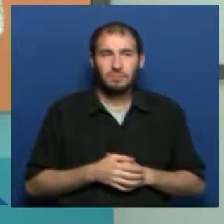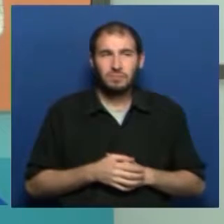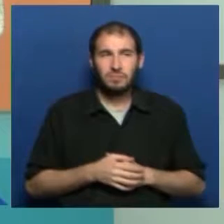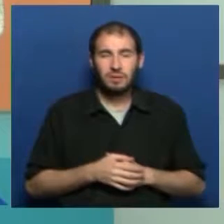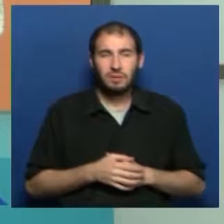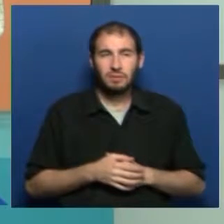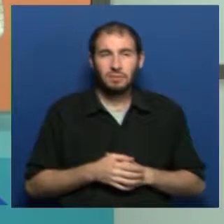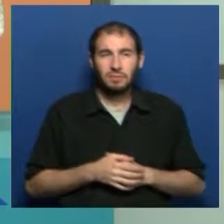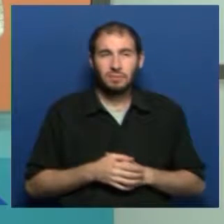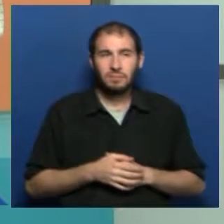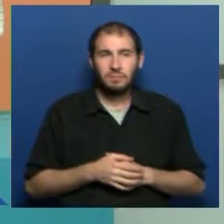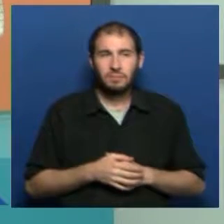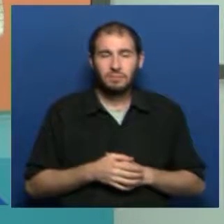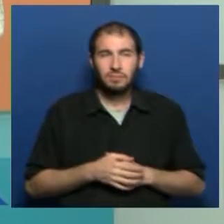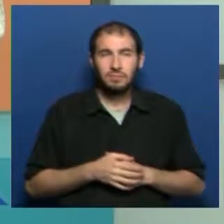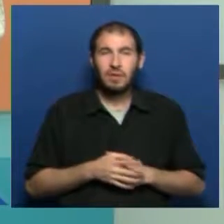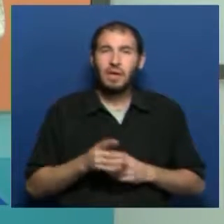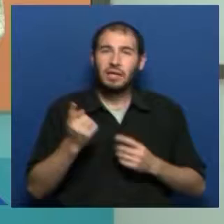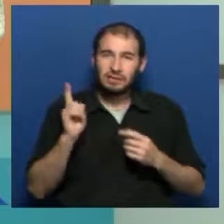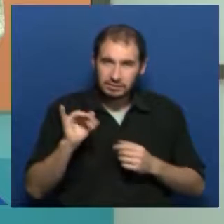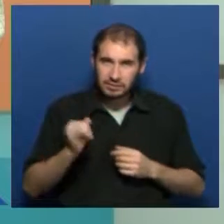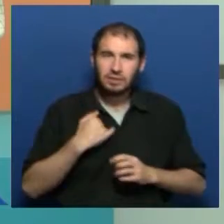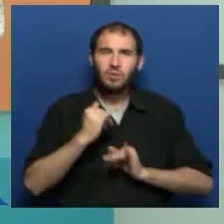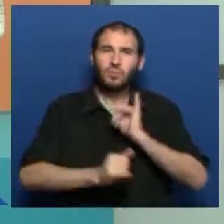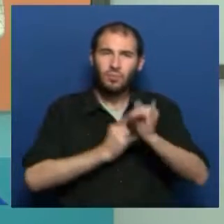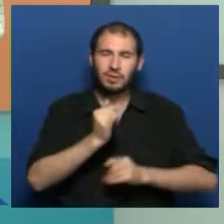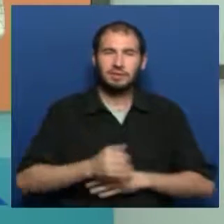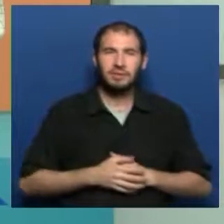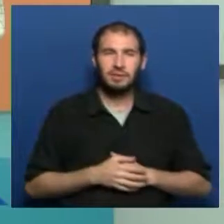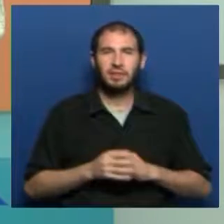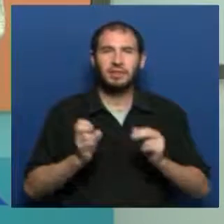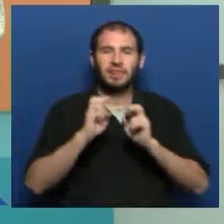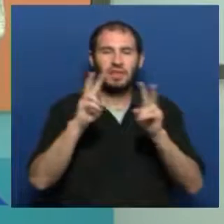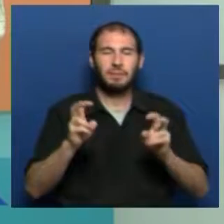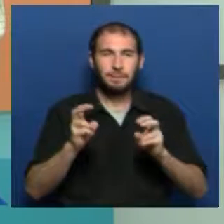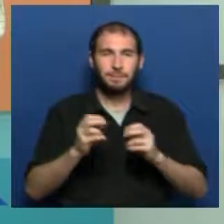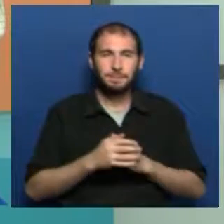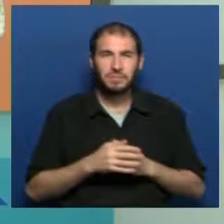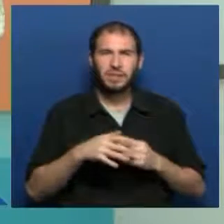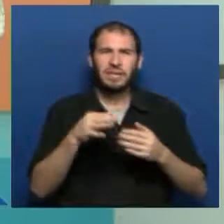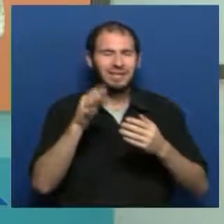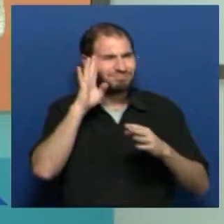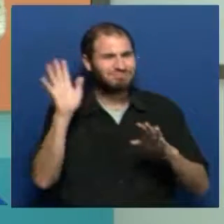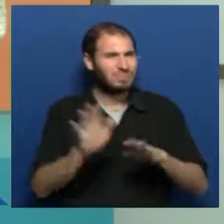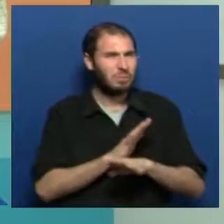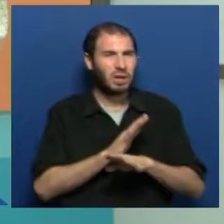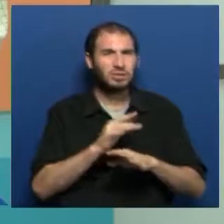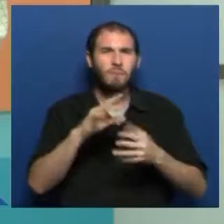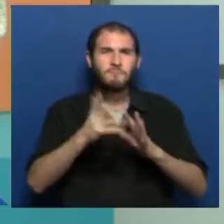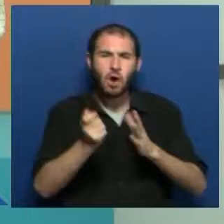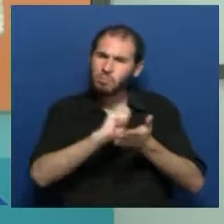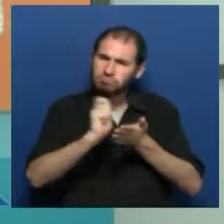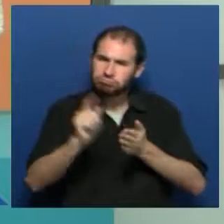Amén de esto, sí hice hincapié en todo lo que era errores de